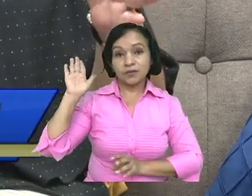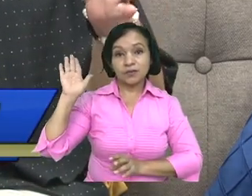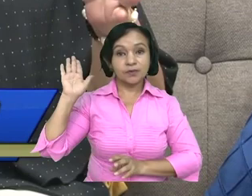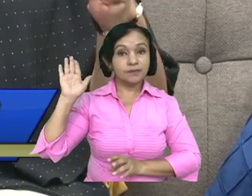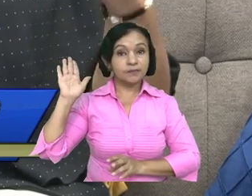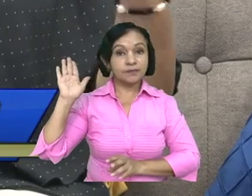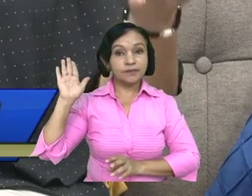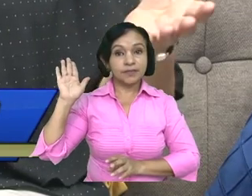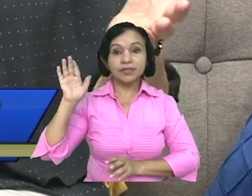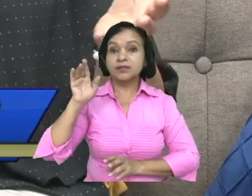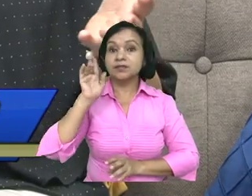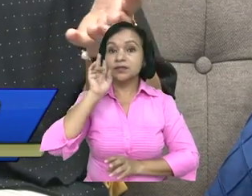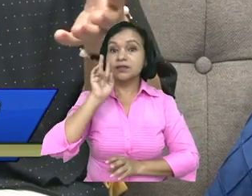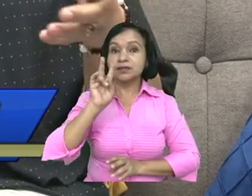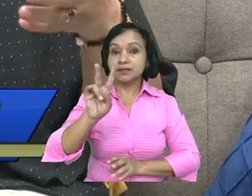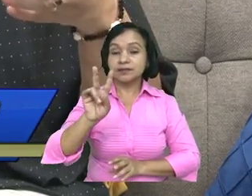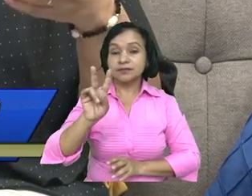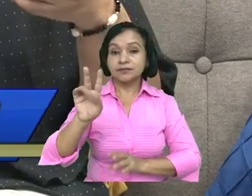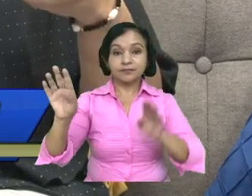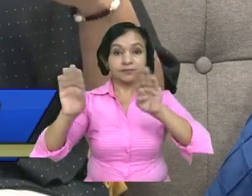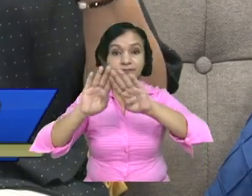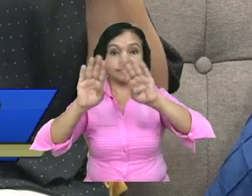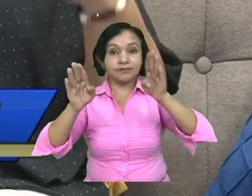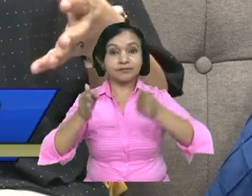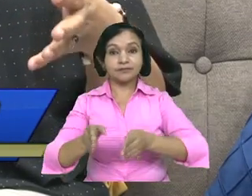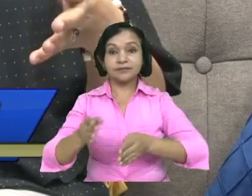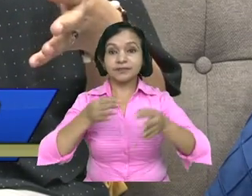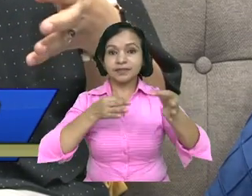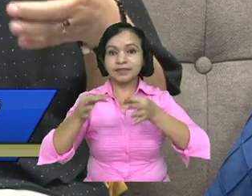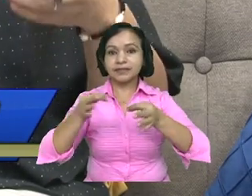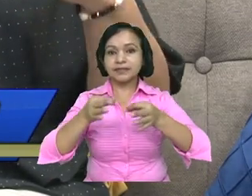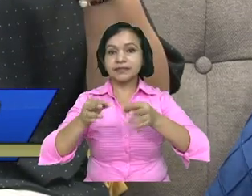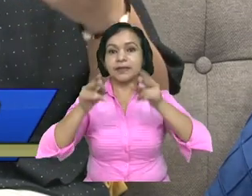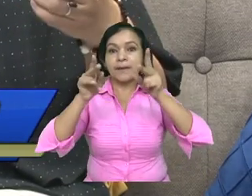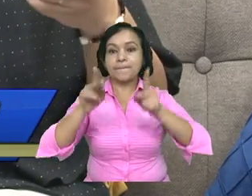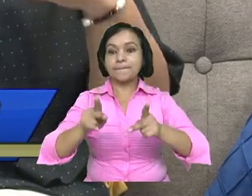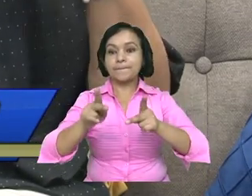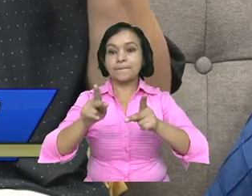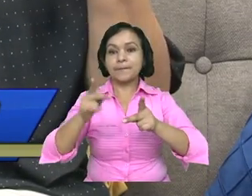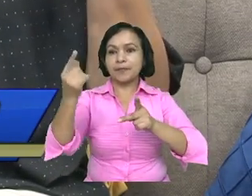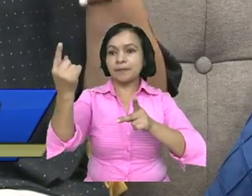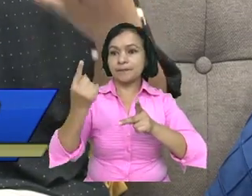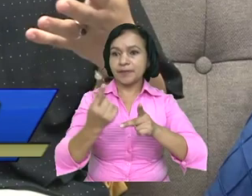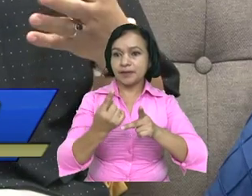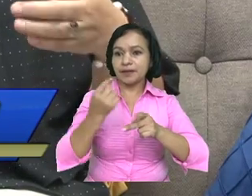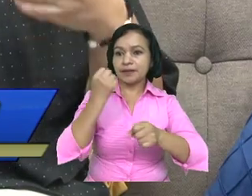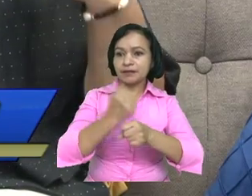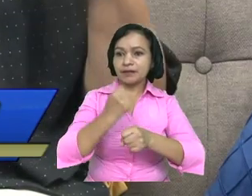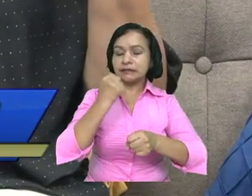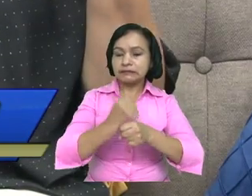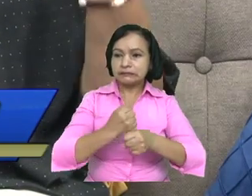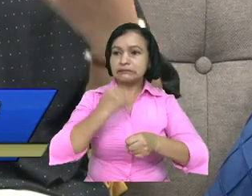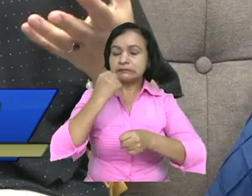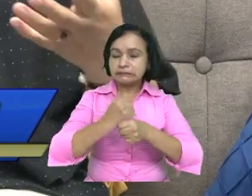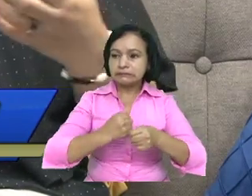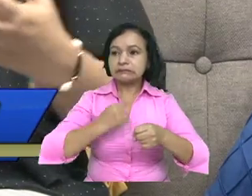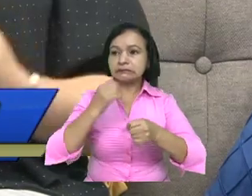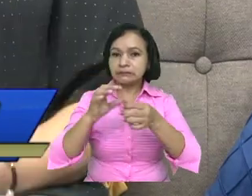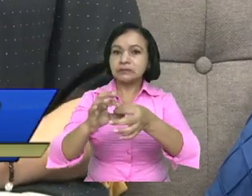¿verdad?, reflejado cuando dice la protagonista, ese personal del FICE viene y trabaja duro y